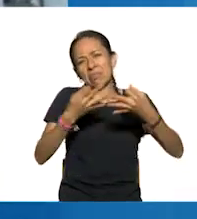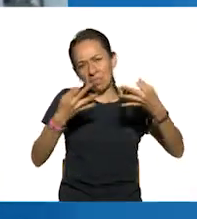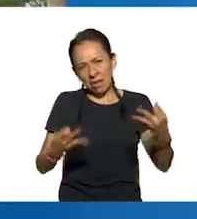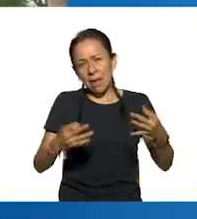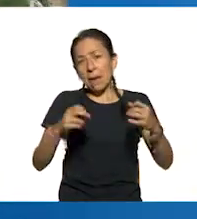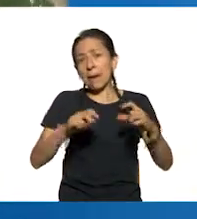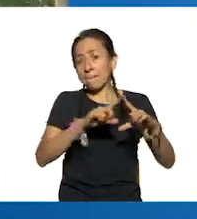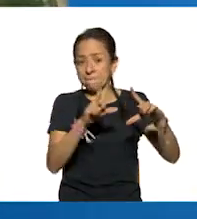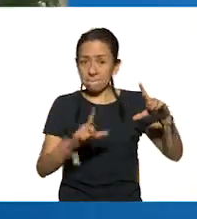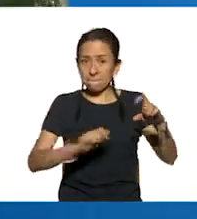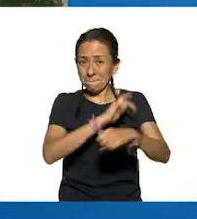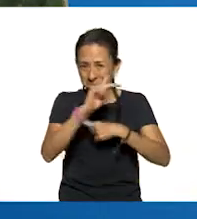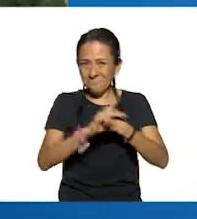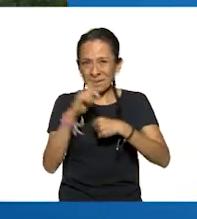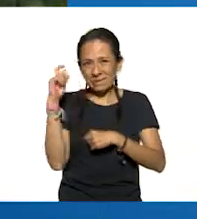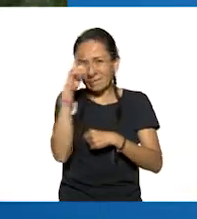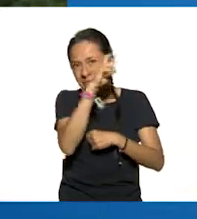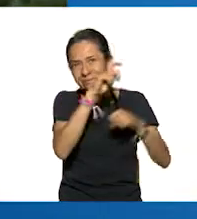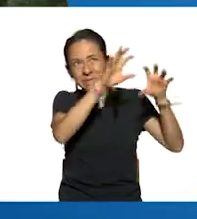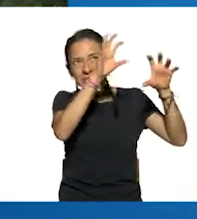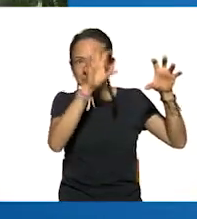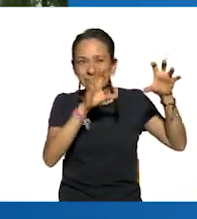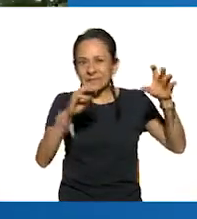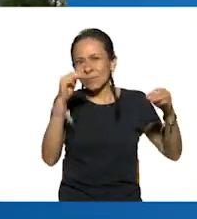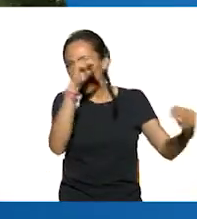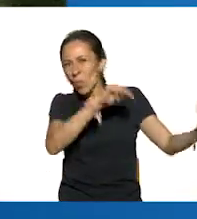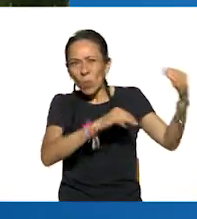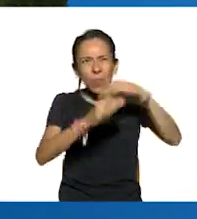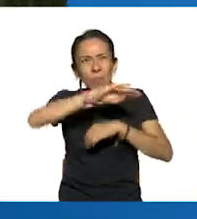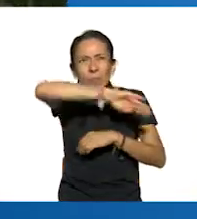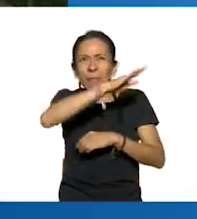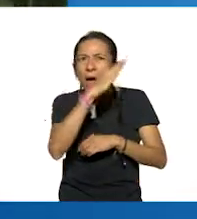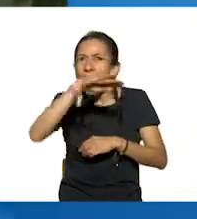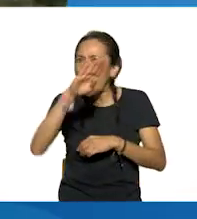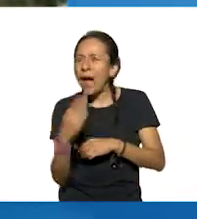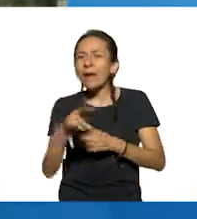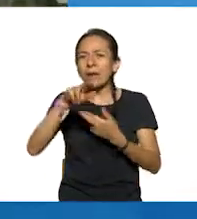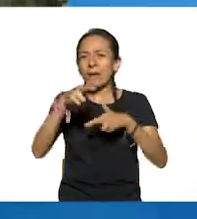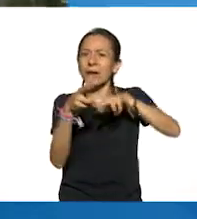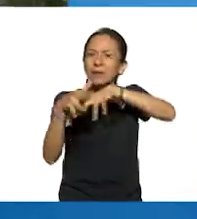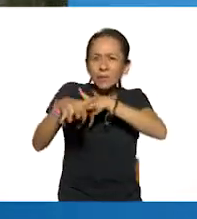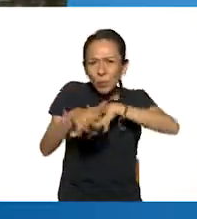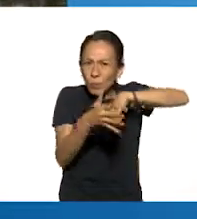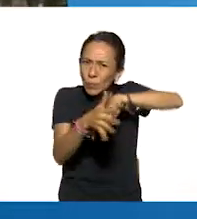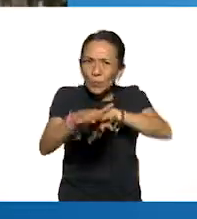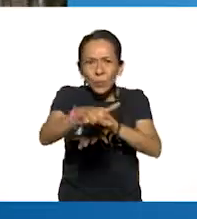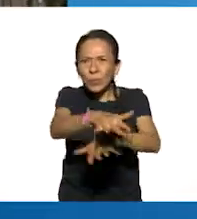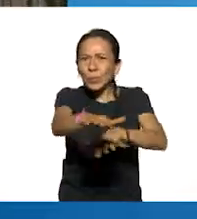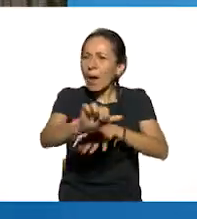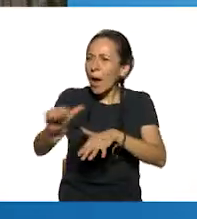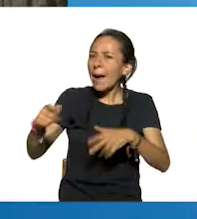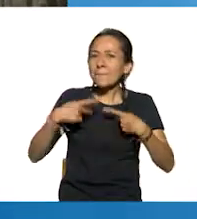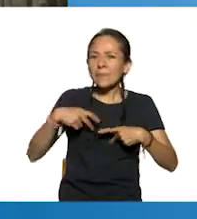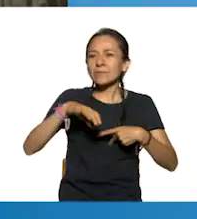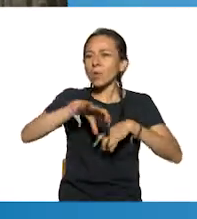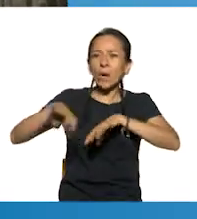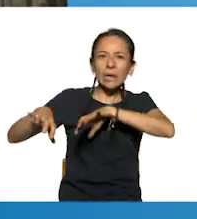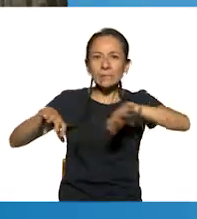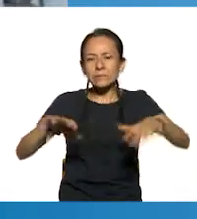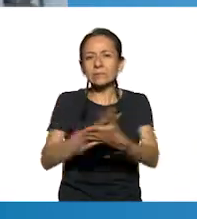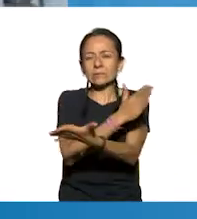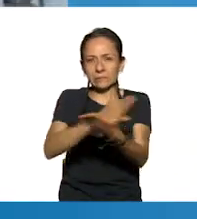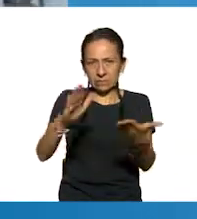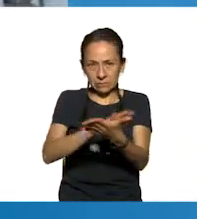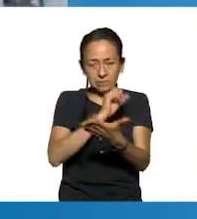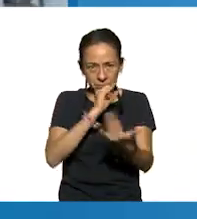país es un país complicado, con muchas cordilleras, ríos que separan, digamos, a la población, y que para ese